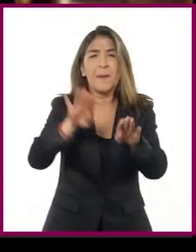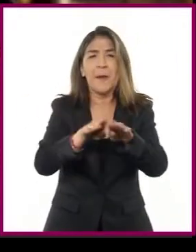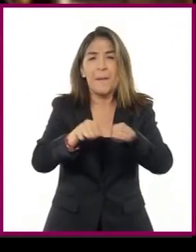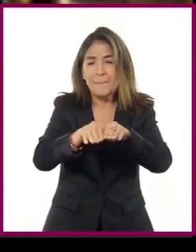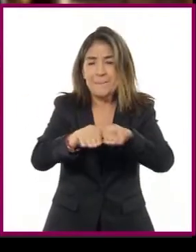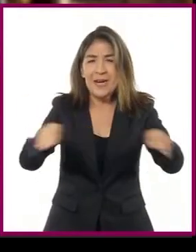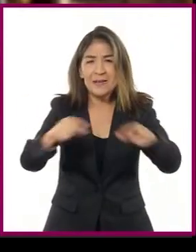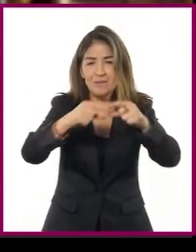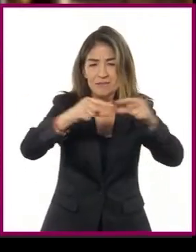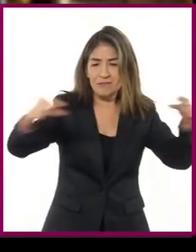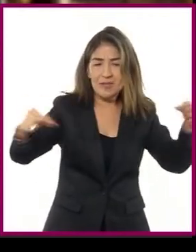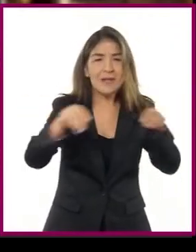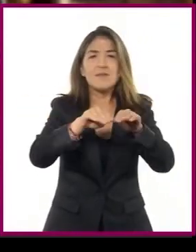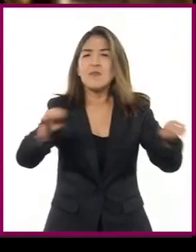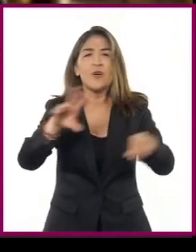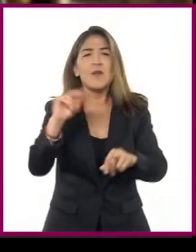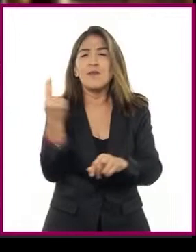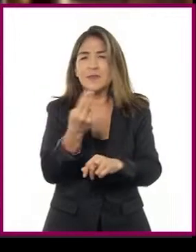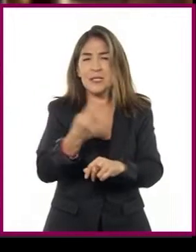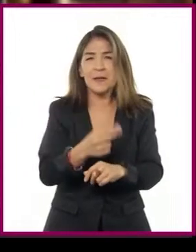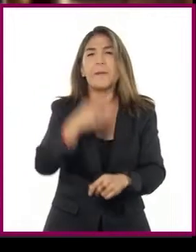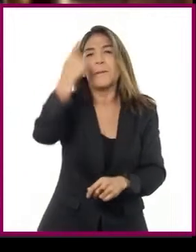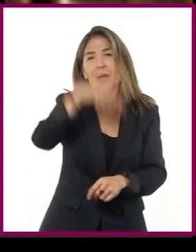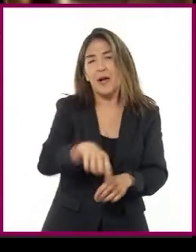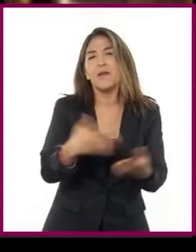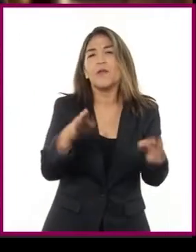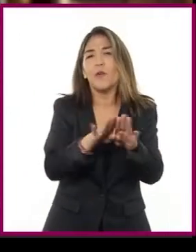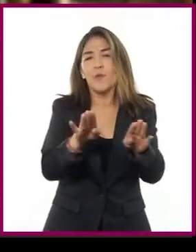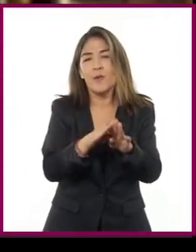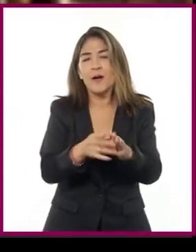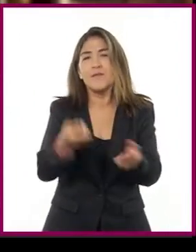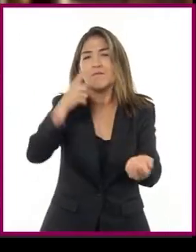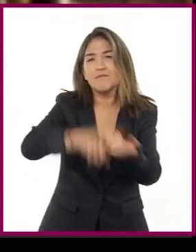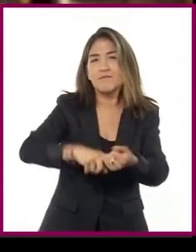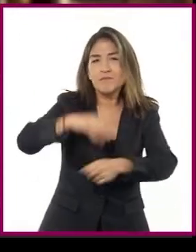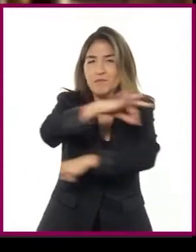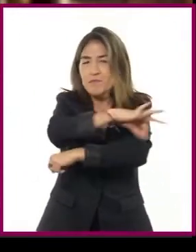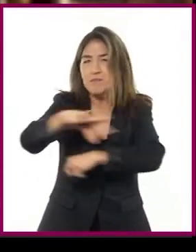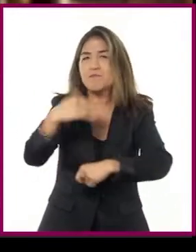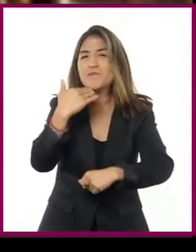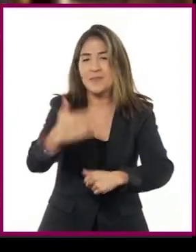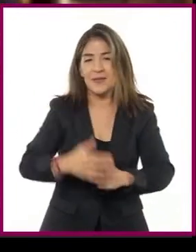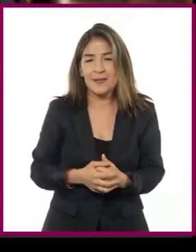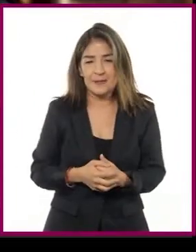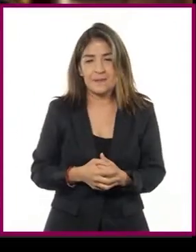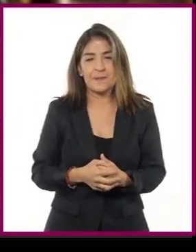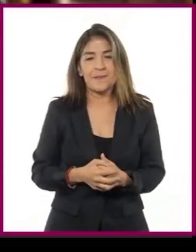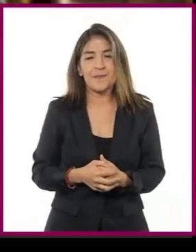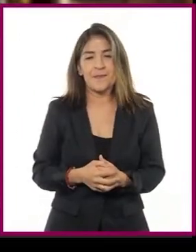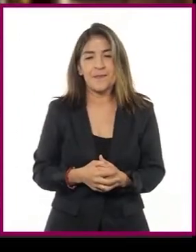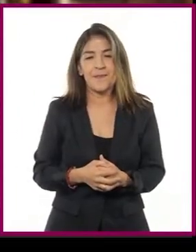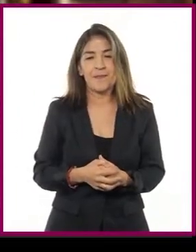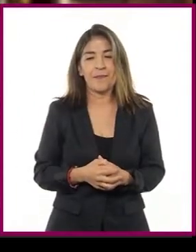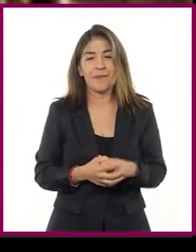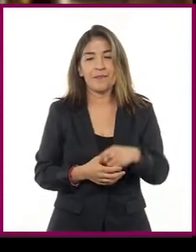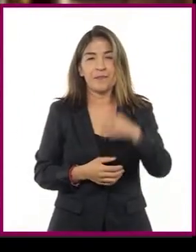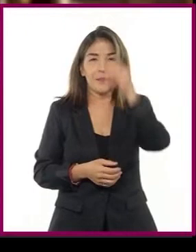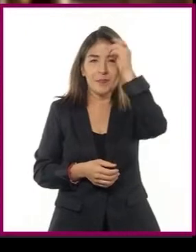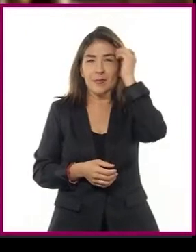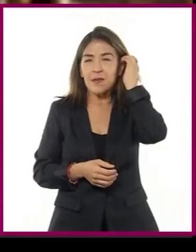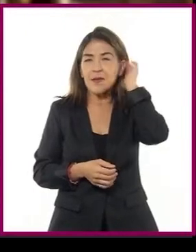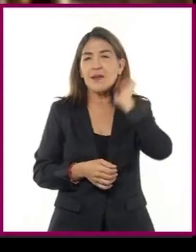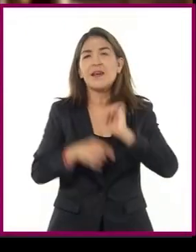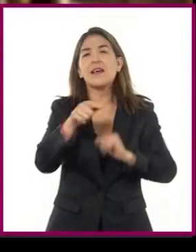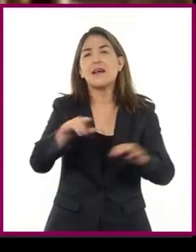instrumento para realizar la medición directamente. También, como